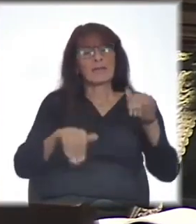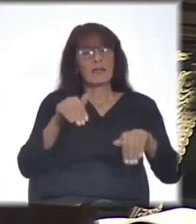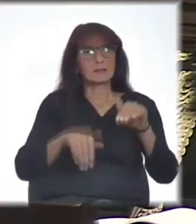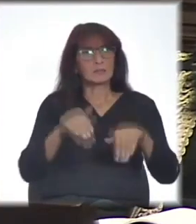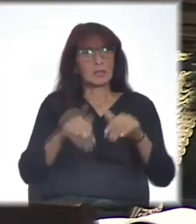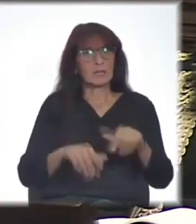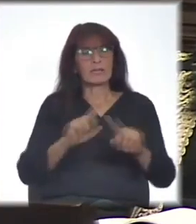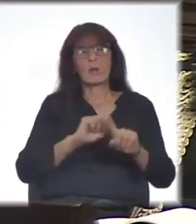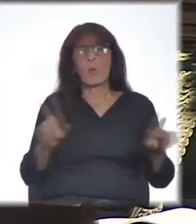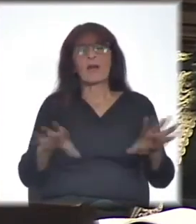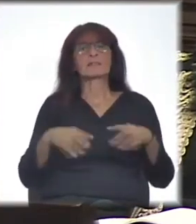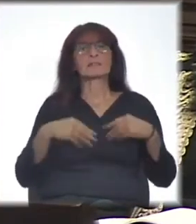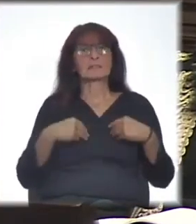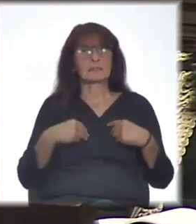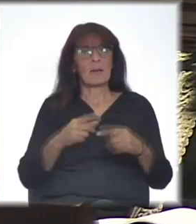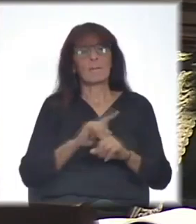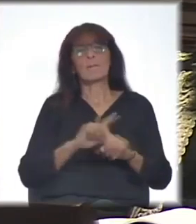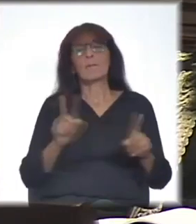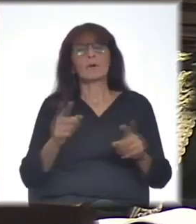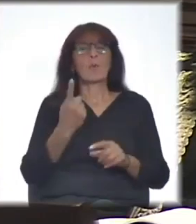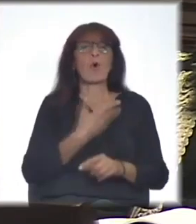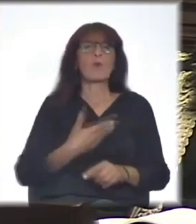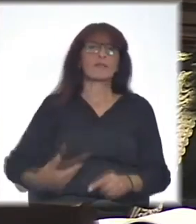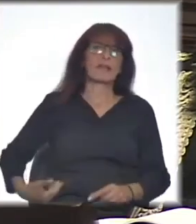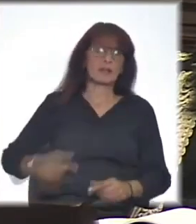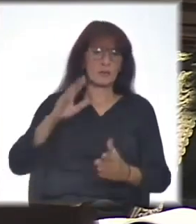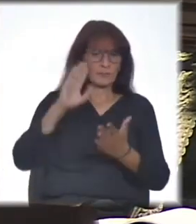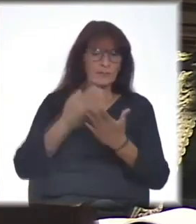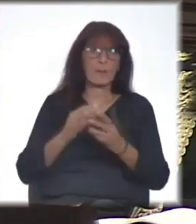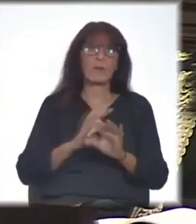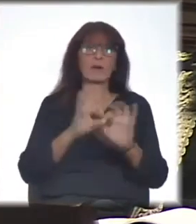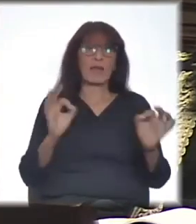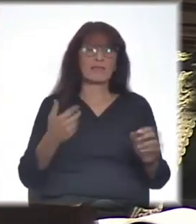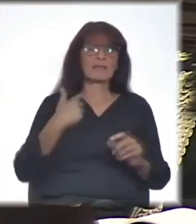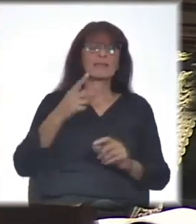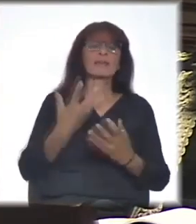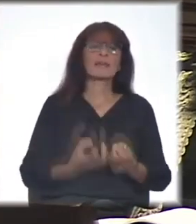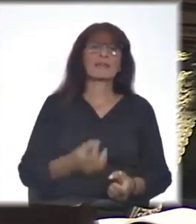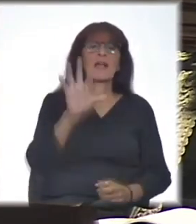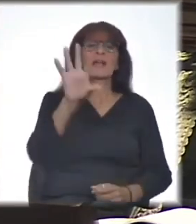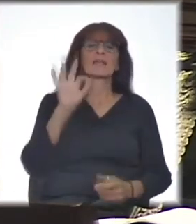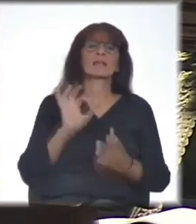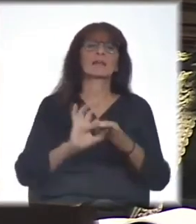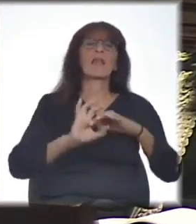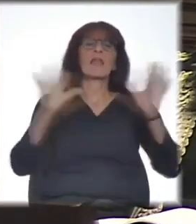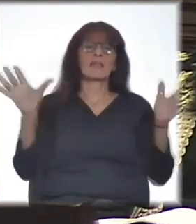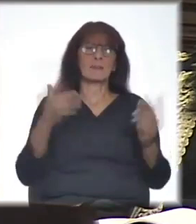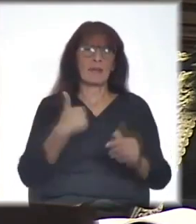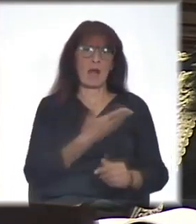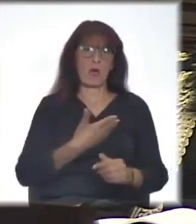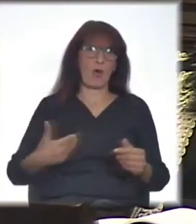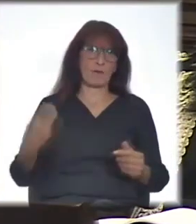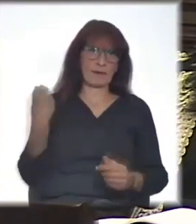que no aceptaría un gobierno tutelado por nadie, que queríamos elegir libremente a nuestros representantes y gobernantes,